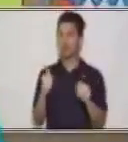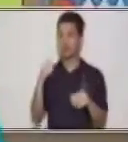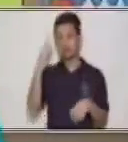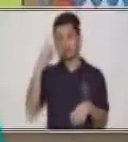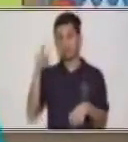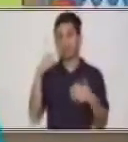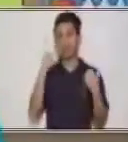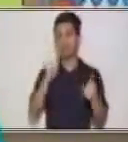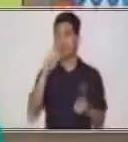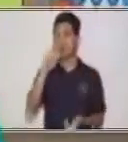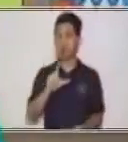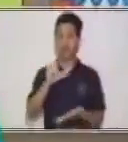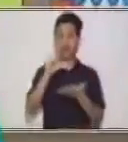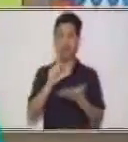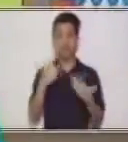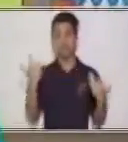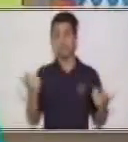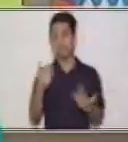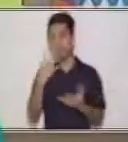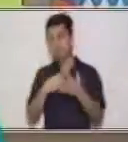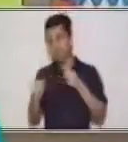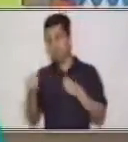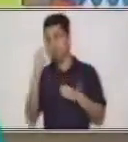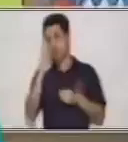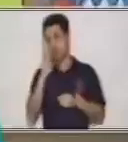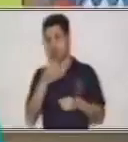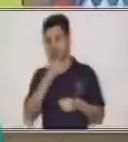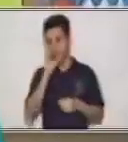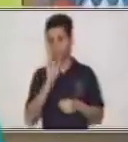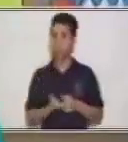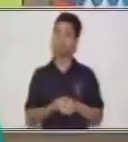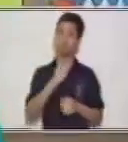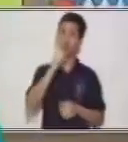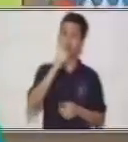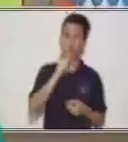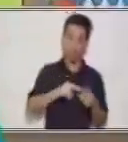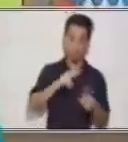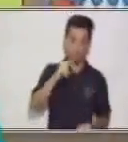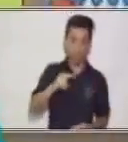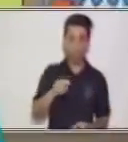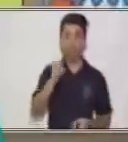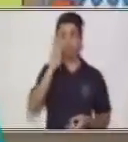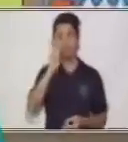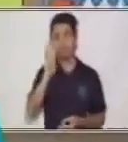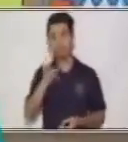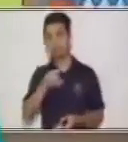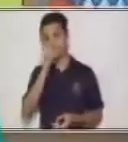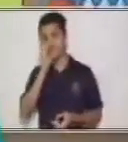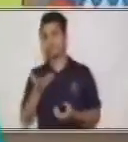1 litro, 4 vasos, una botella, 3 vasos,